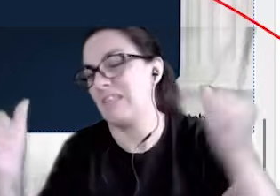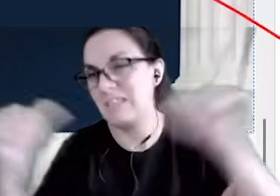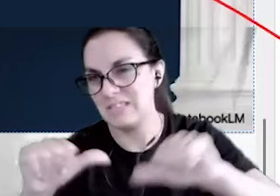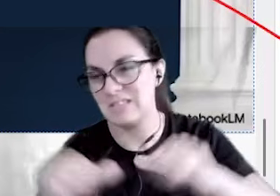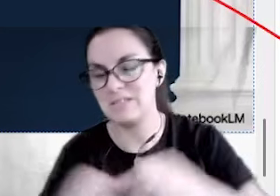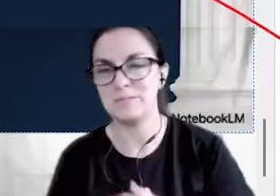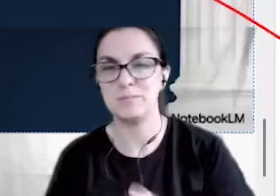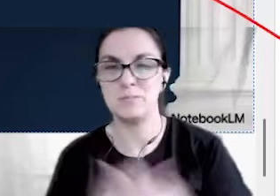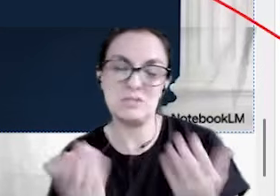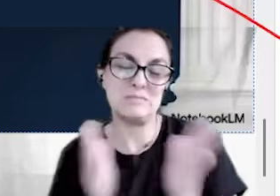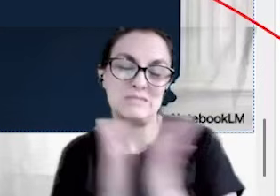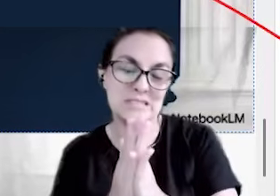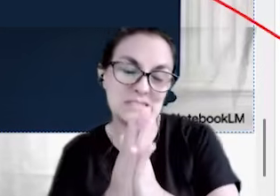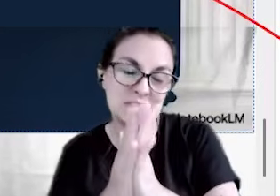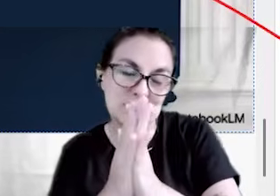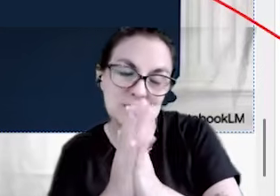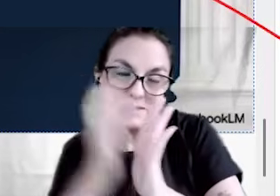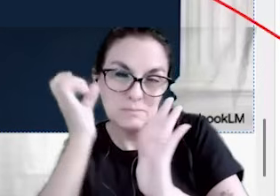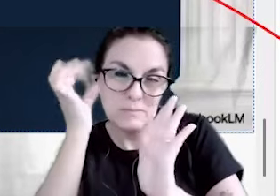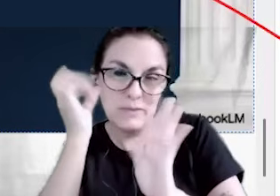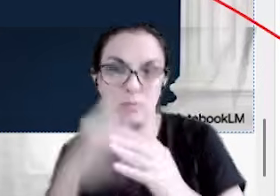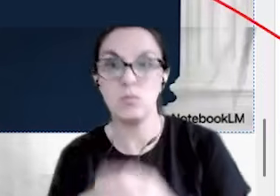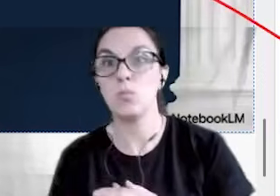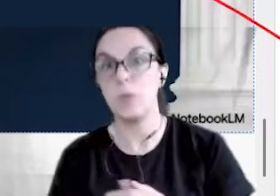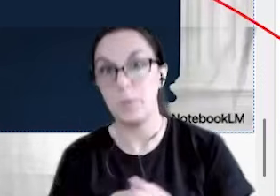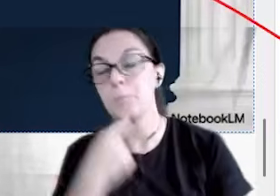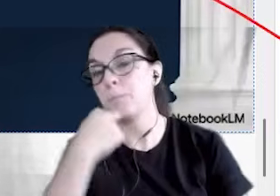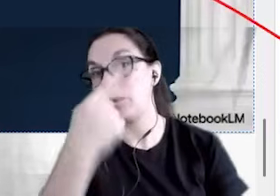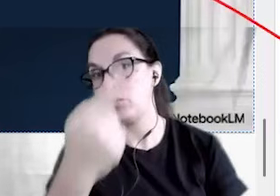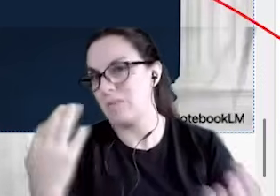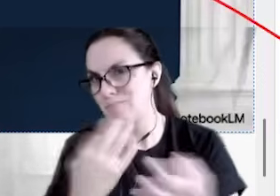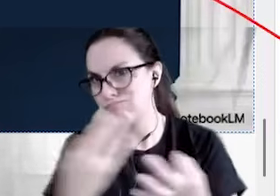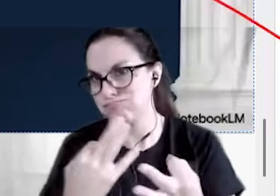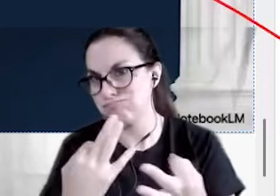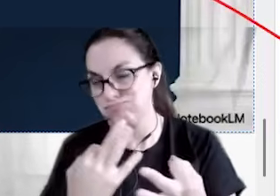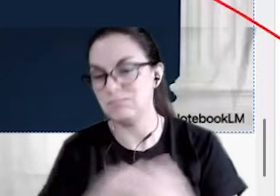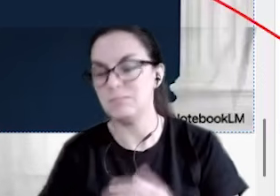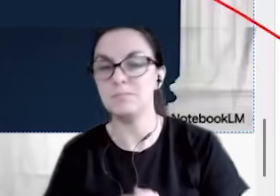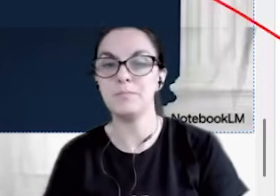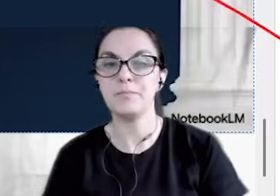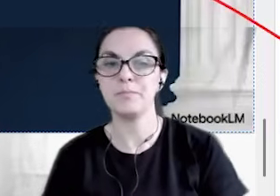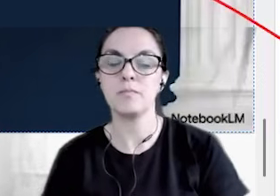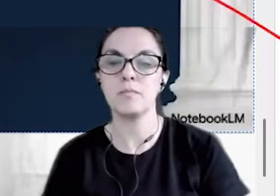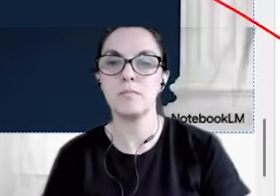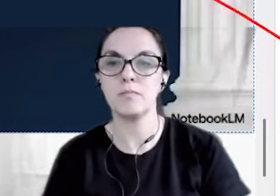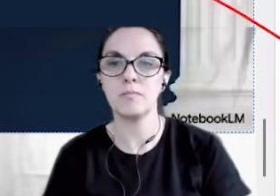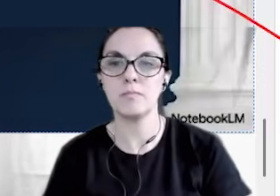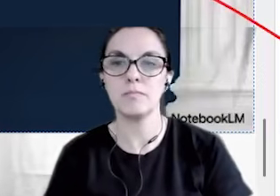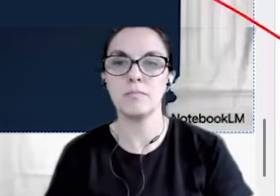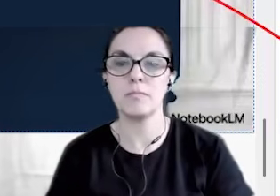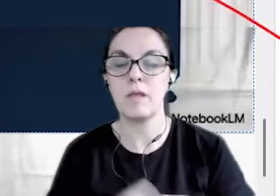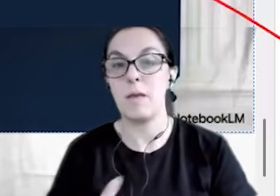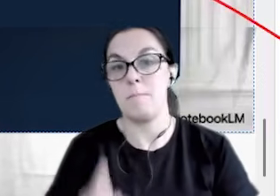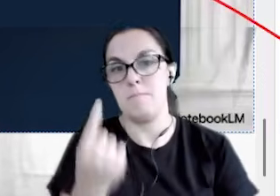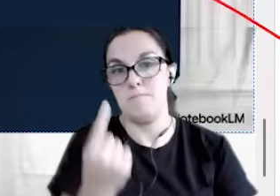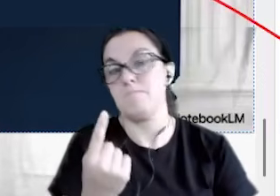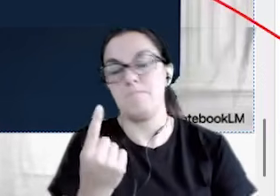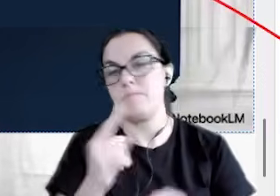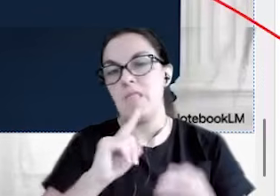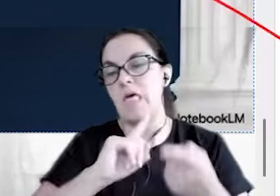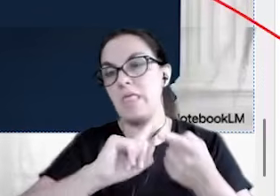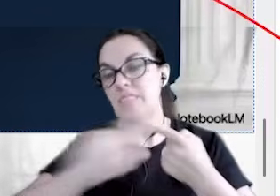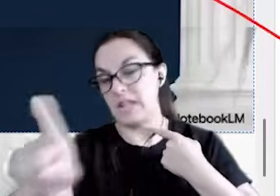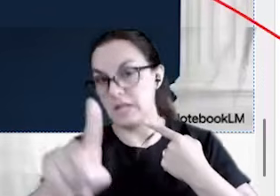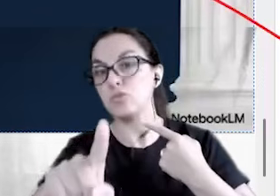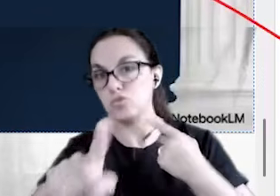Eh, Está buenísima la pregunta y no lo aclaré. Esto para poder responder me voy directamente a lo que es